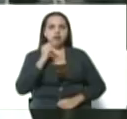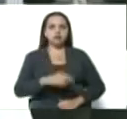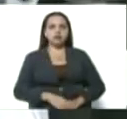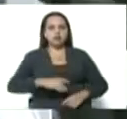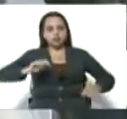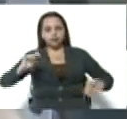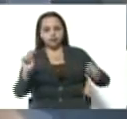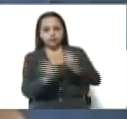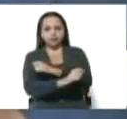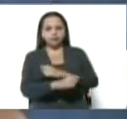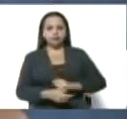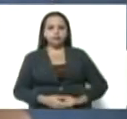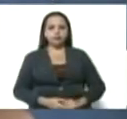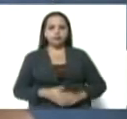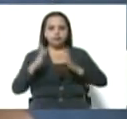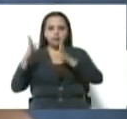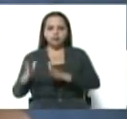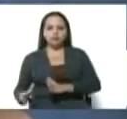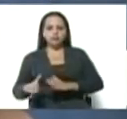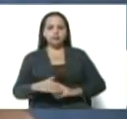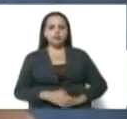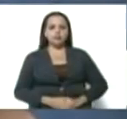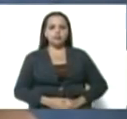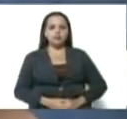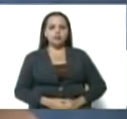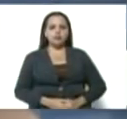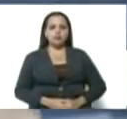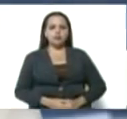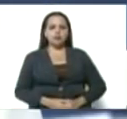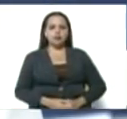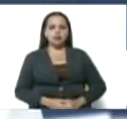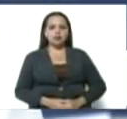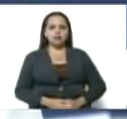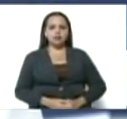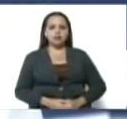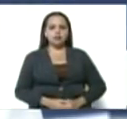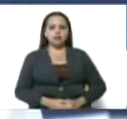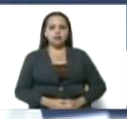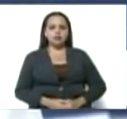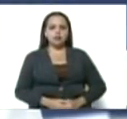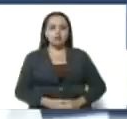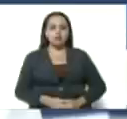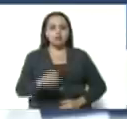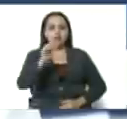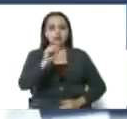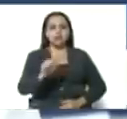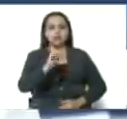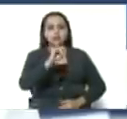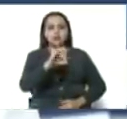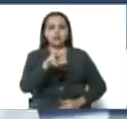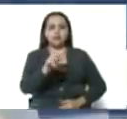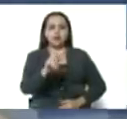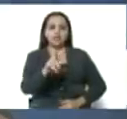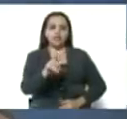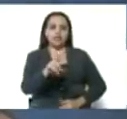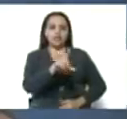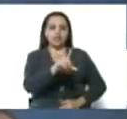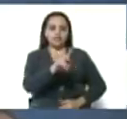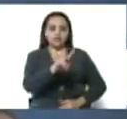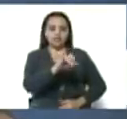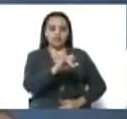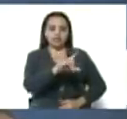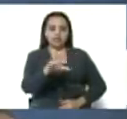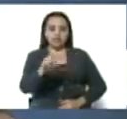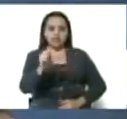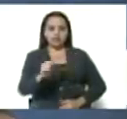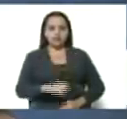reemplazo del almirante giuseppe aleixandre lo cimadevilla designó al